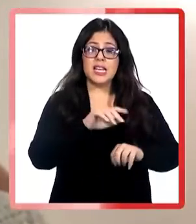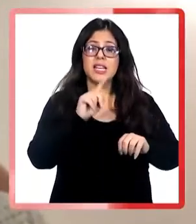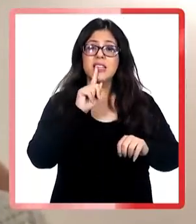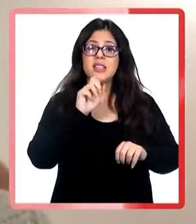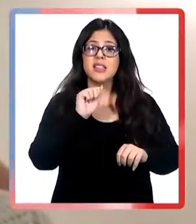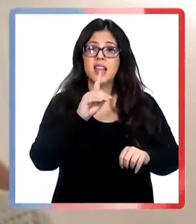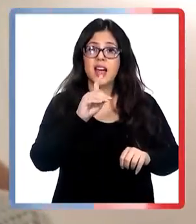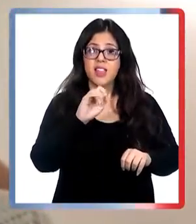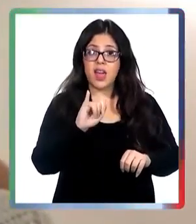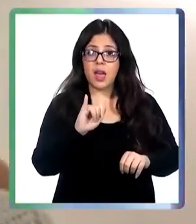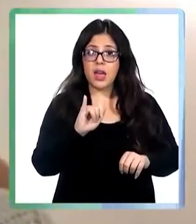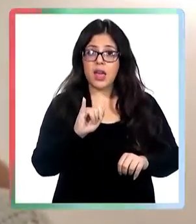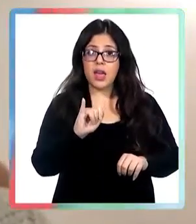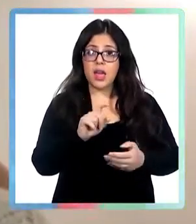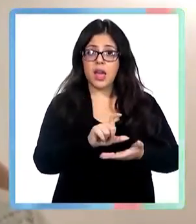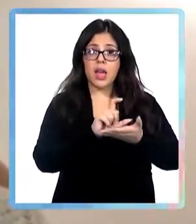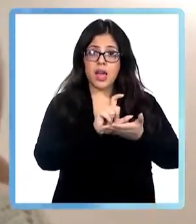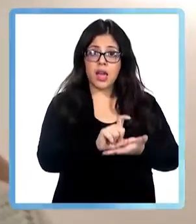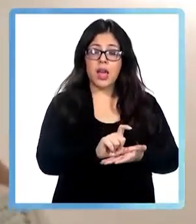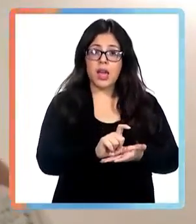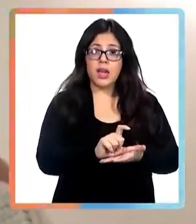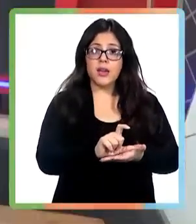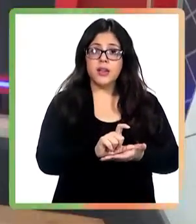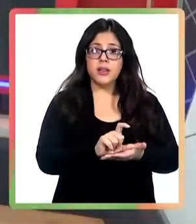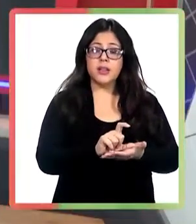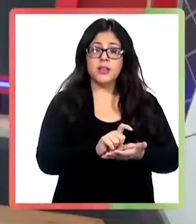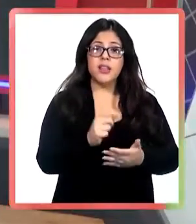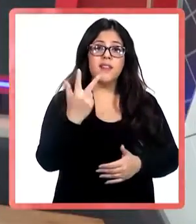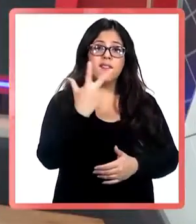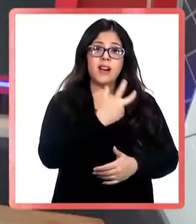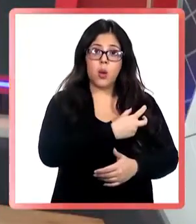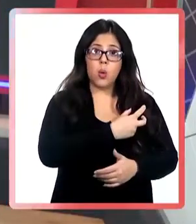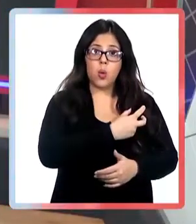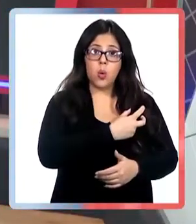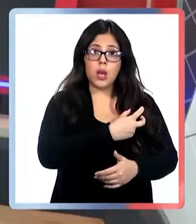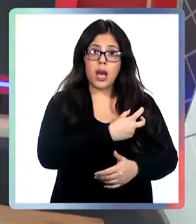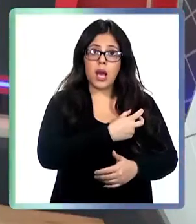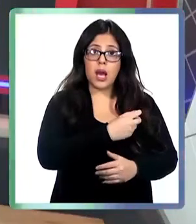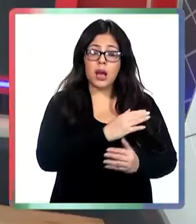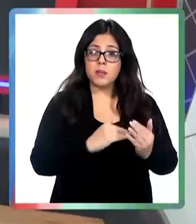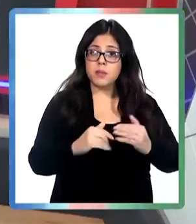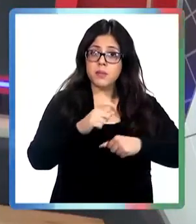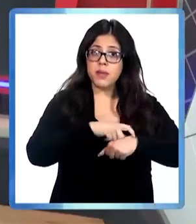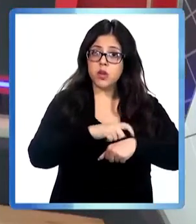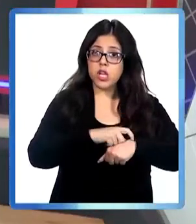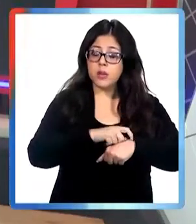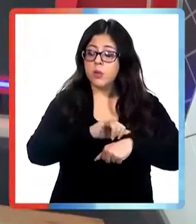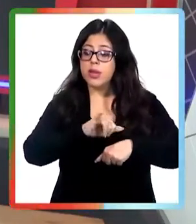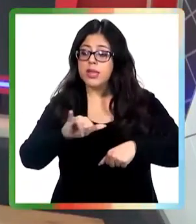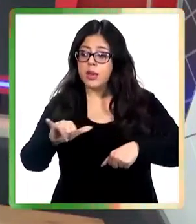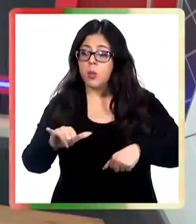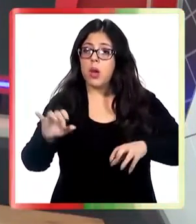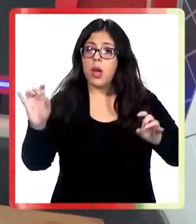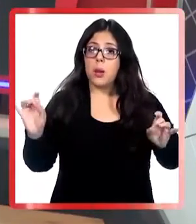CABEI es coadministrar, es decir, administrar las vacunas en el mismo momento, ¿ok? Y luego de eso, en el caso de que no